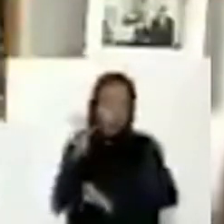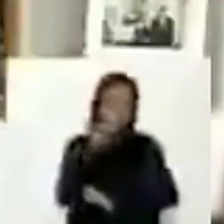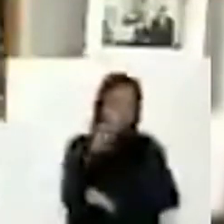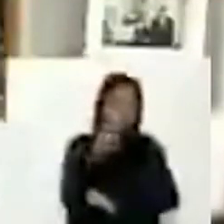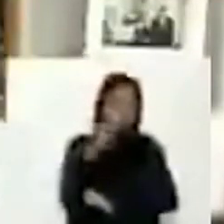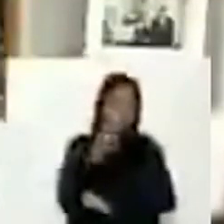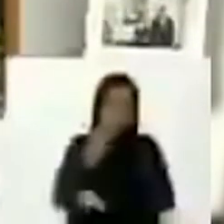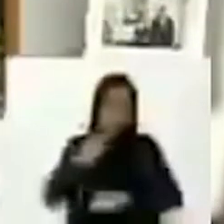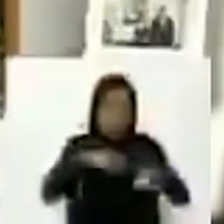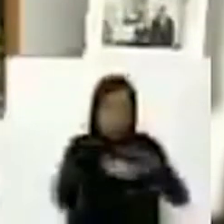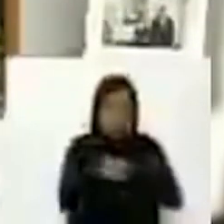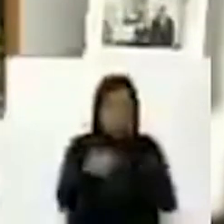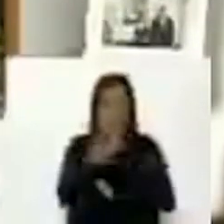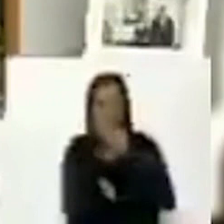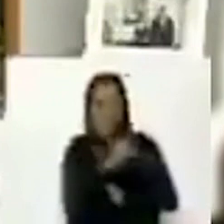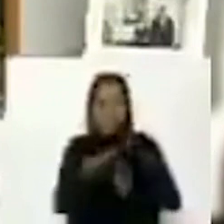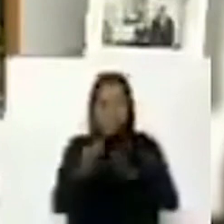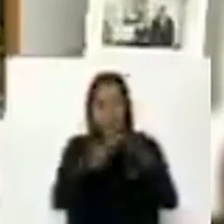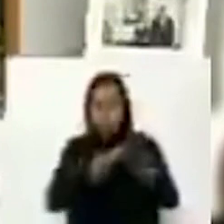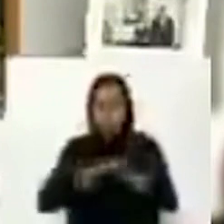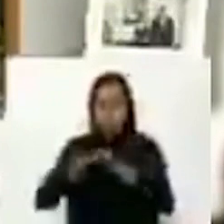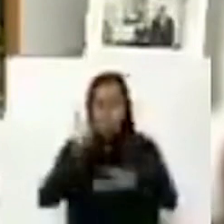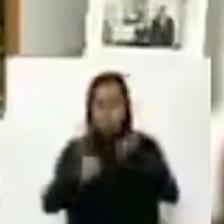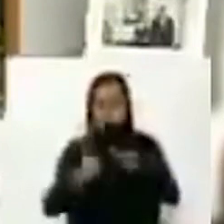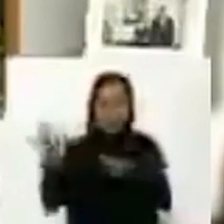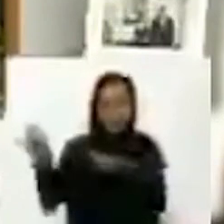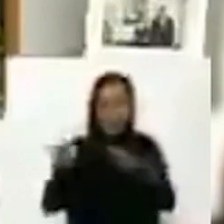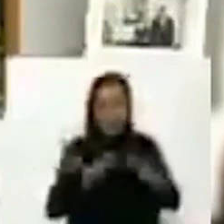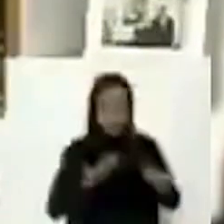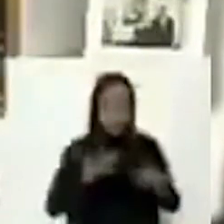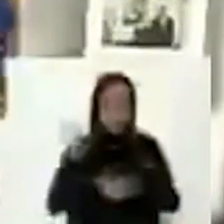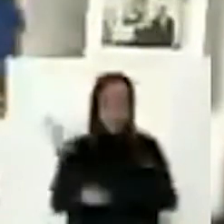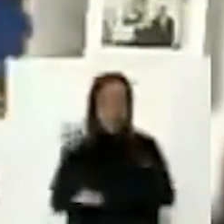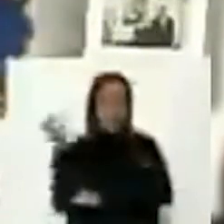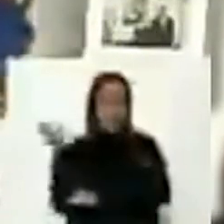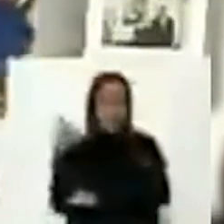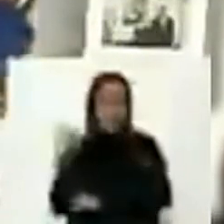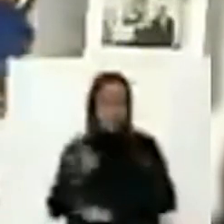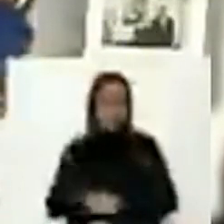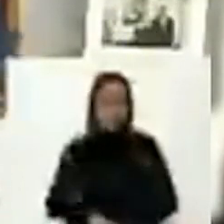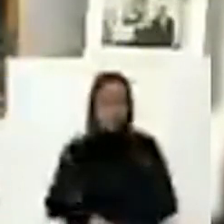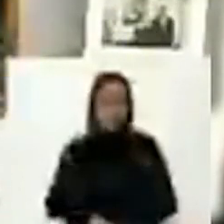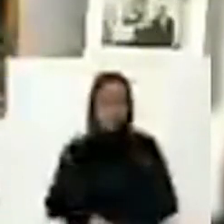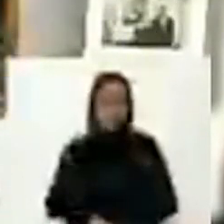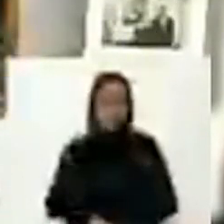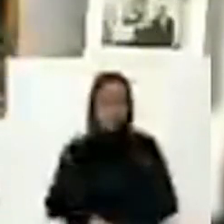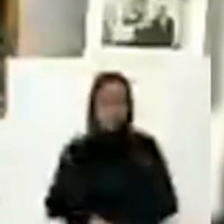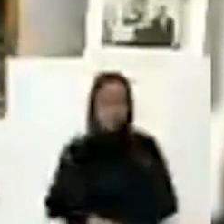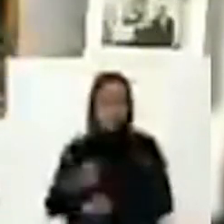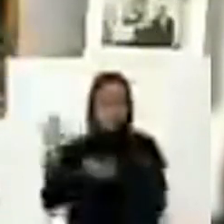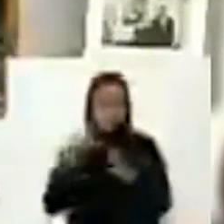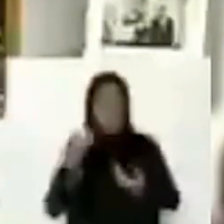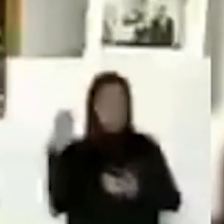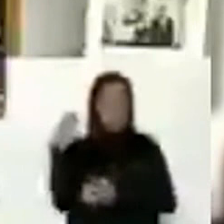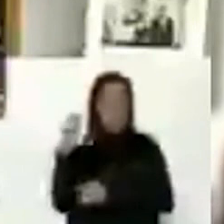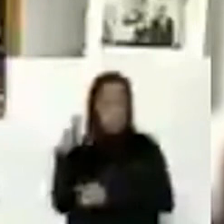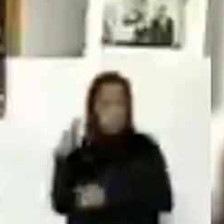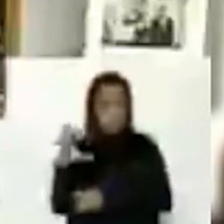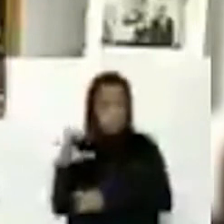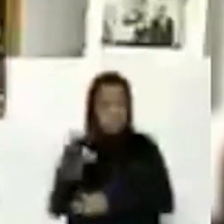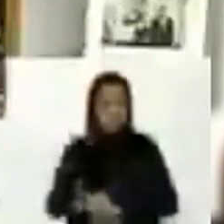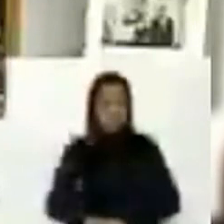estudiando varios casos que han llegado al Apure desde Colombia, la variante